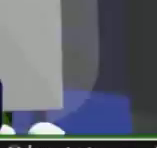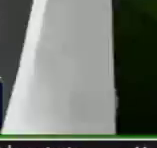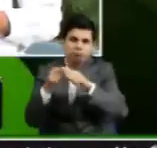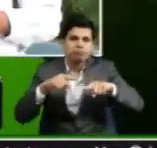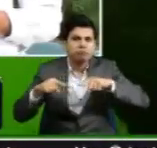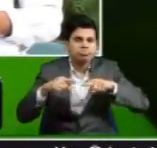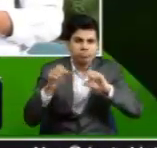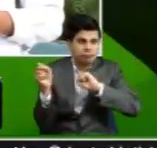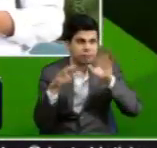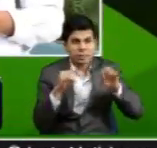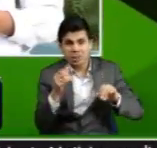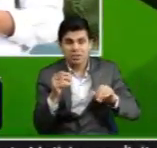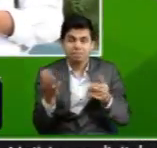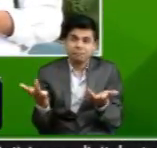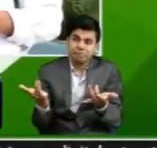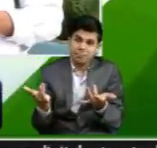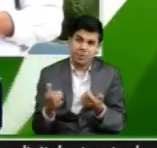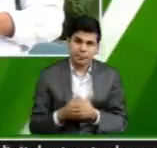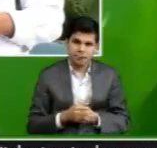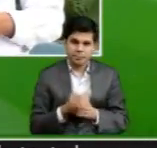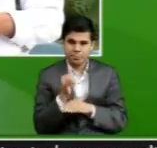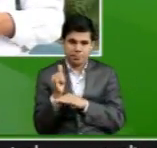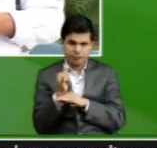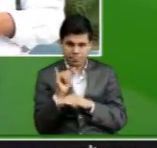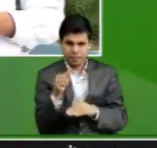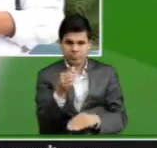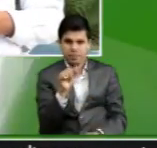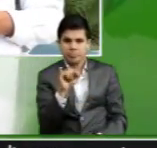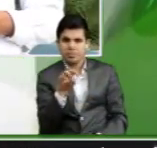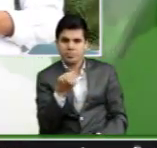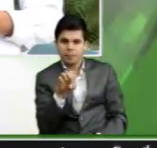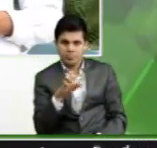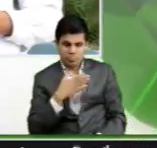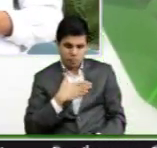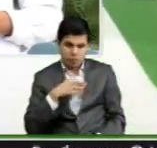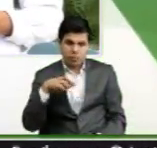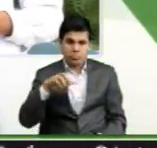administrativa esta es toda la información con la cámara de jaime rojas paola romero oriente noticias